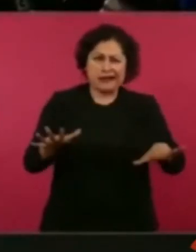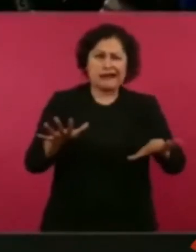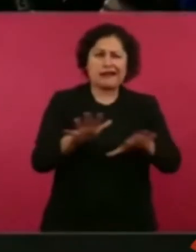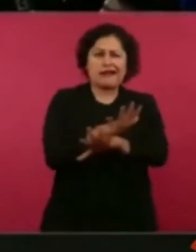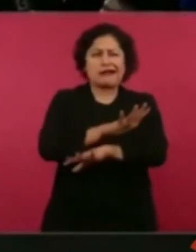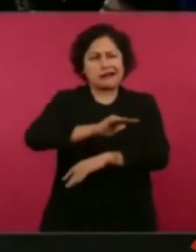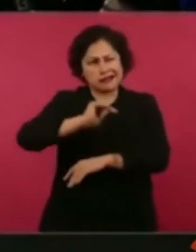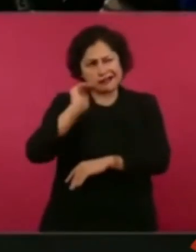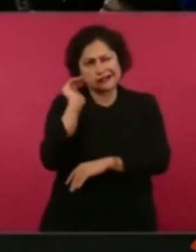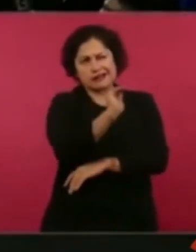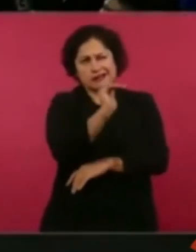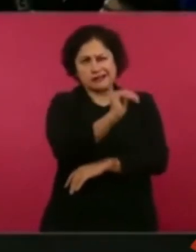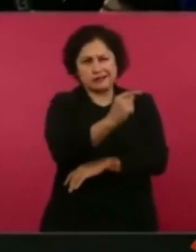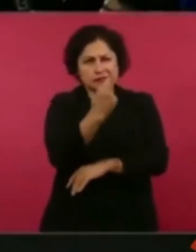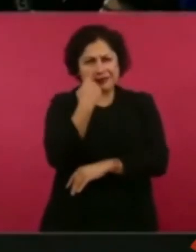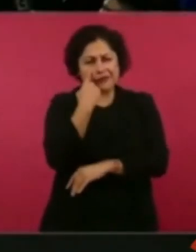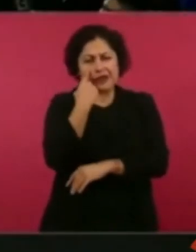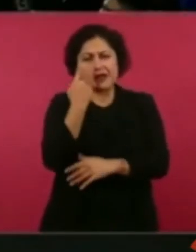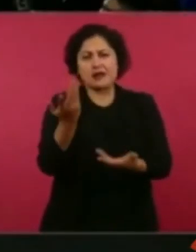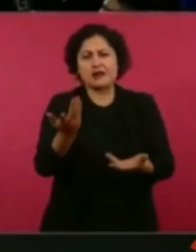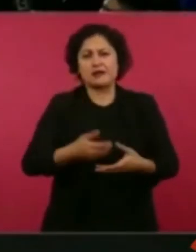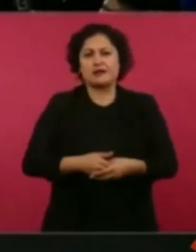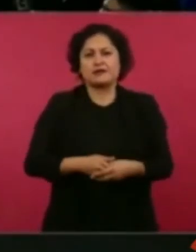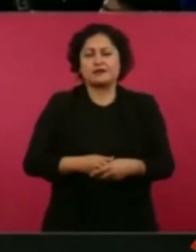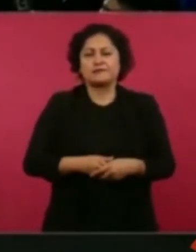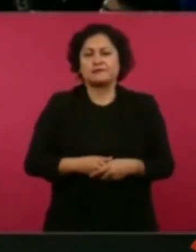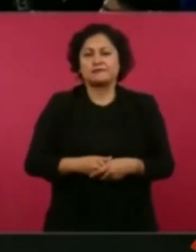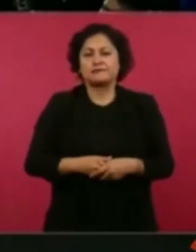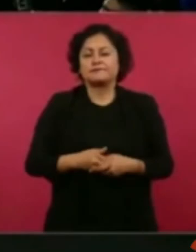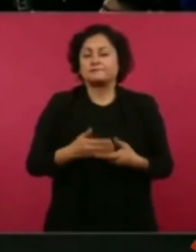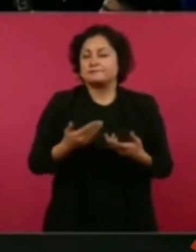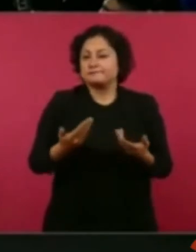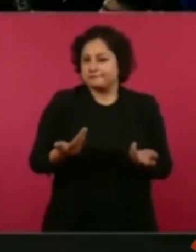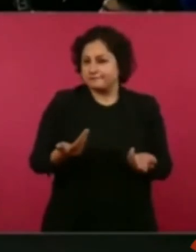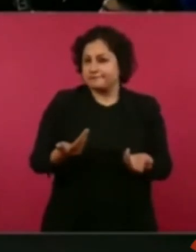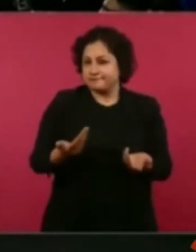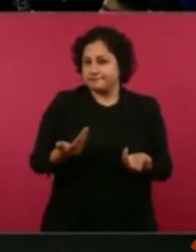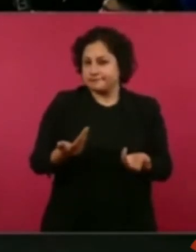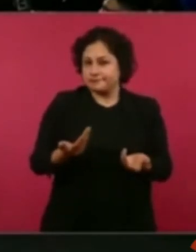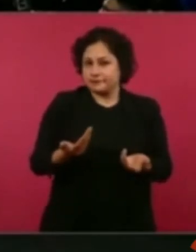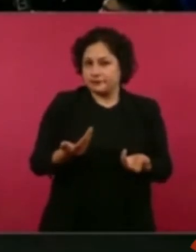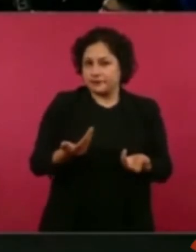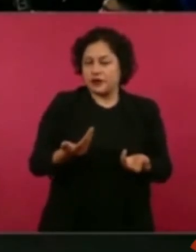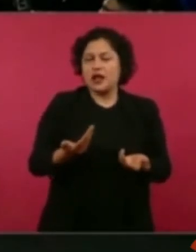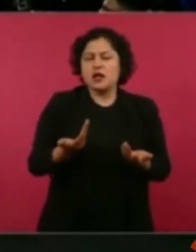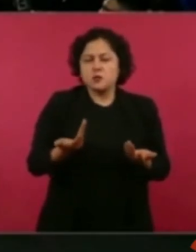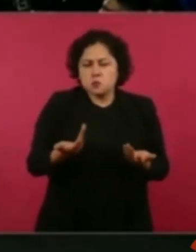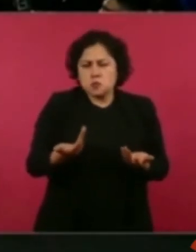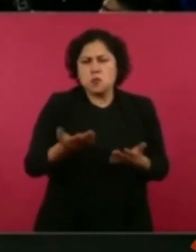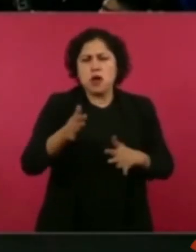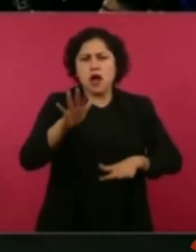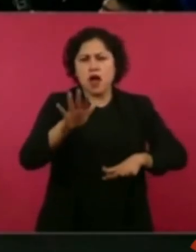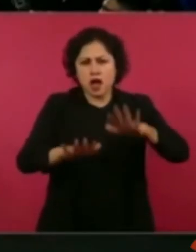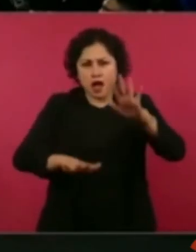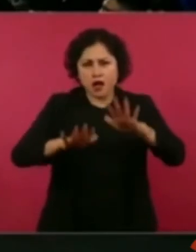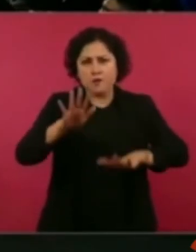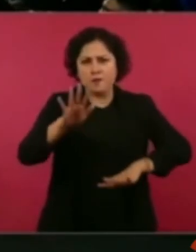Ha habido momentos, pocos, pero muy importantes,